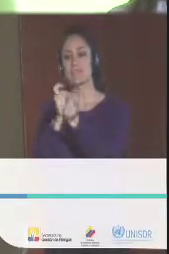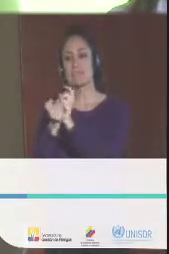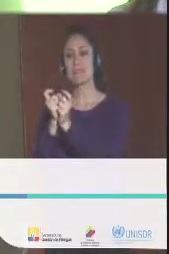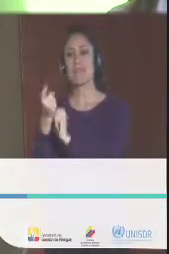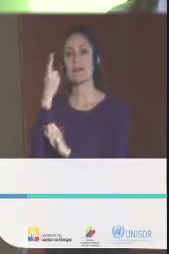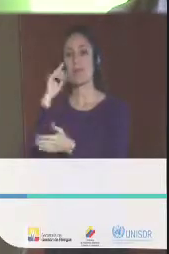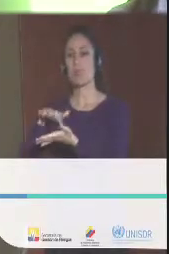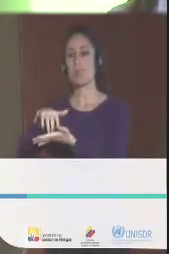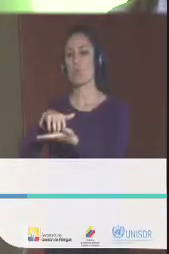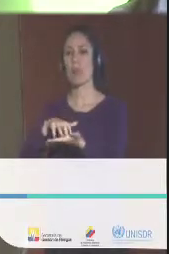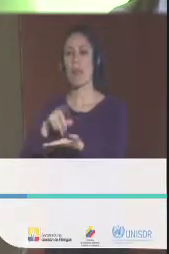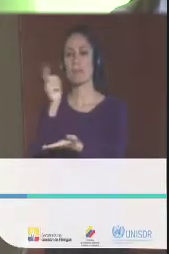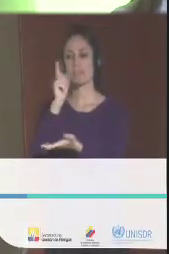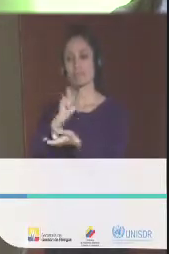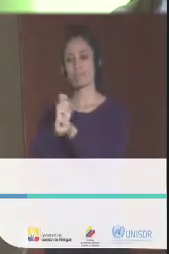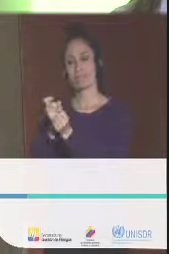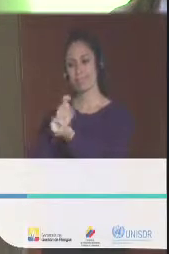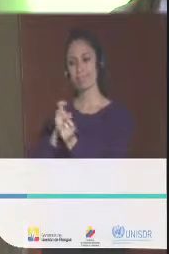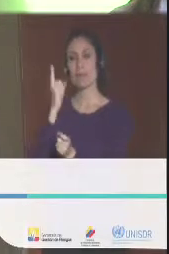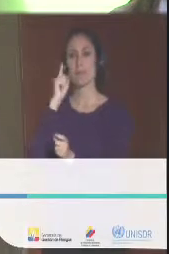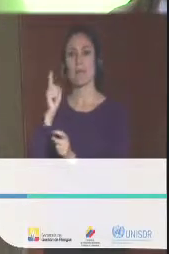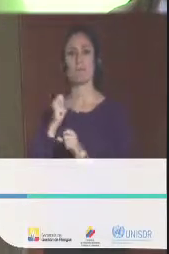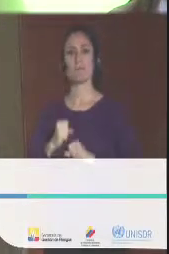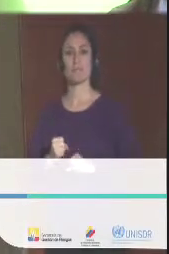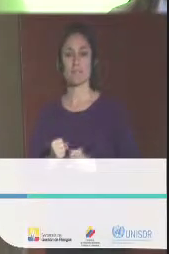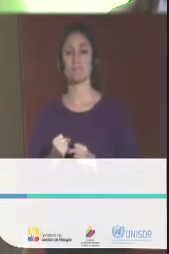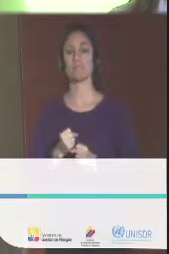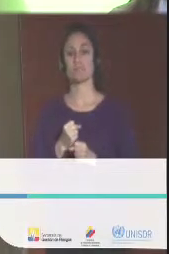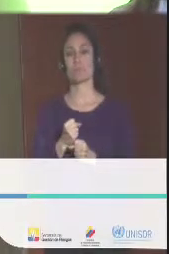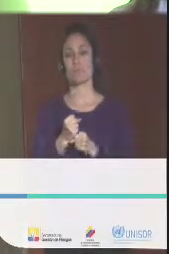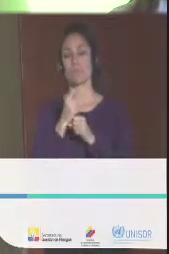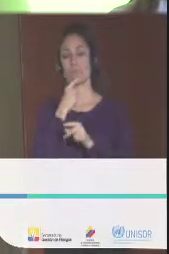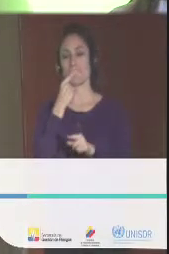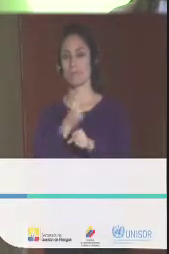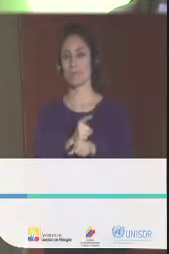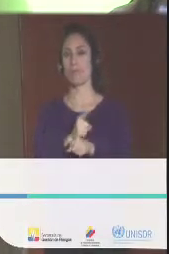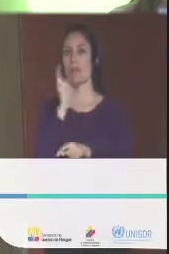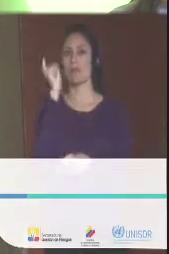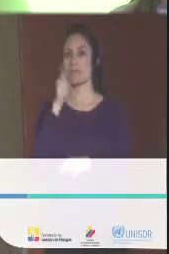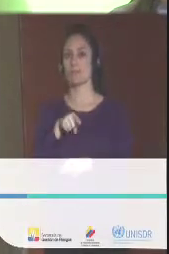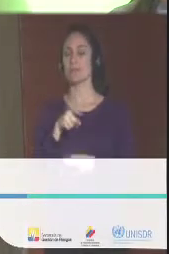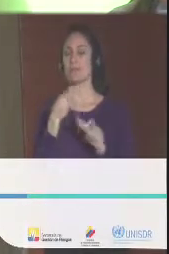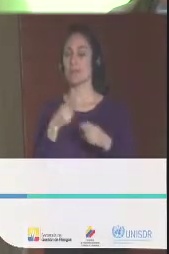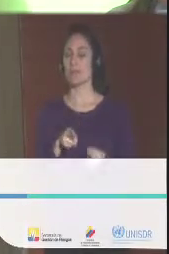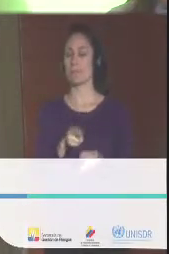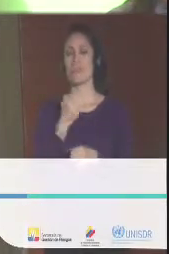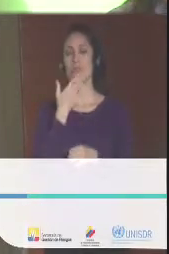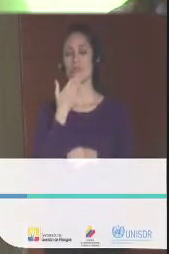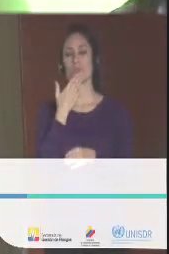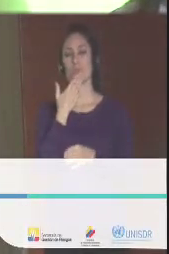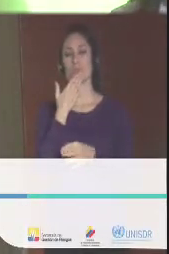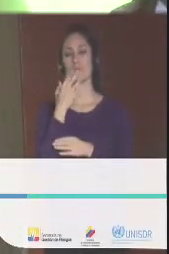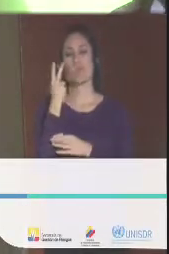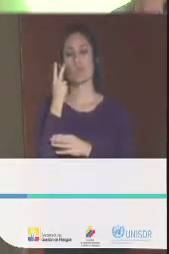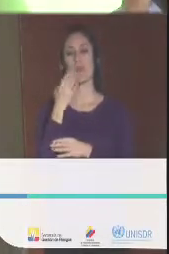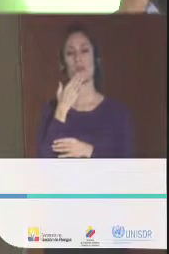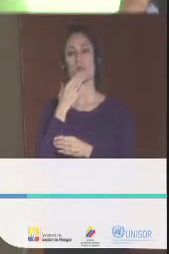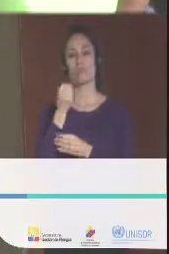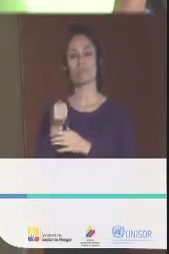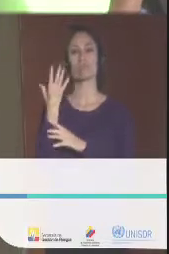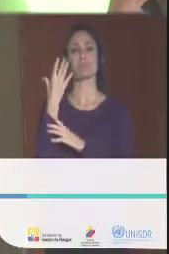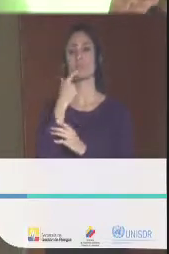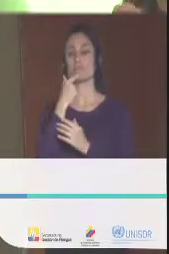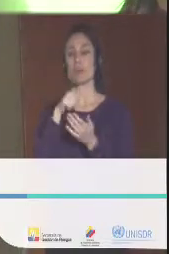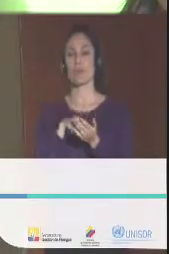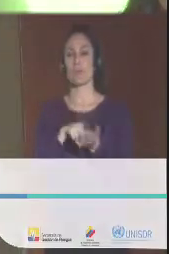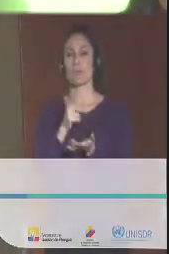las vulnerabilidades. Tercero, me parece que también se debe considerar al riesgo desde la perspectiva reactiva, es decir,